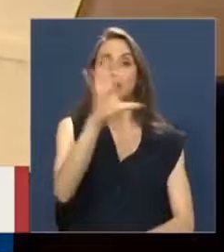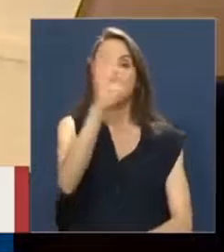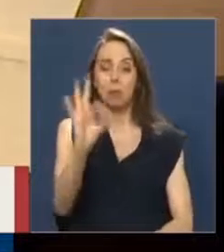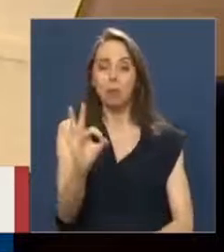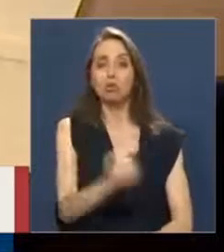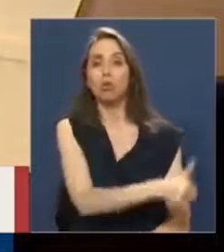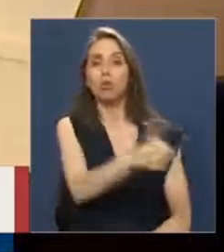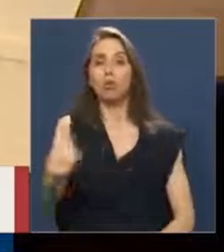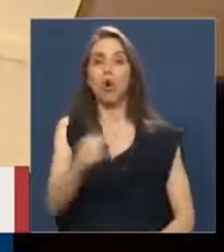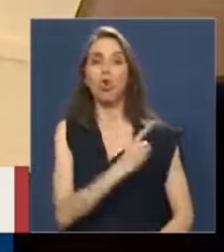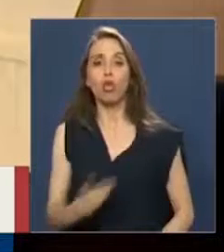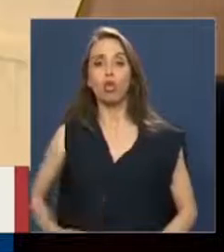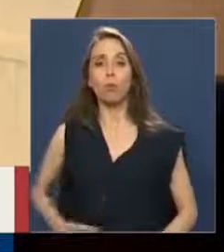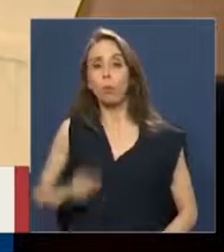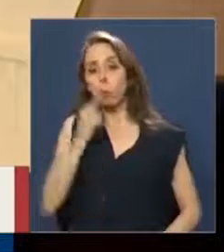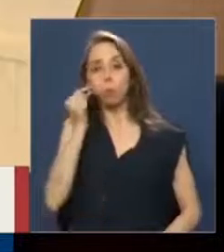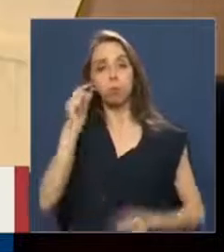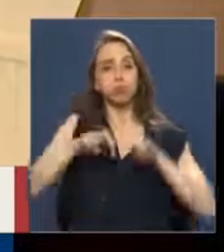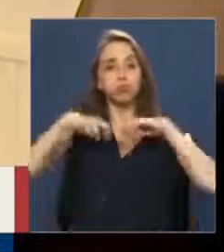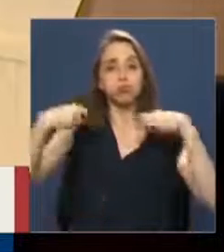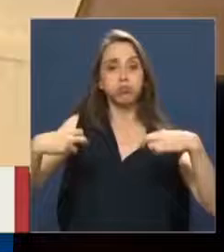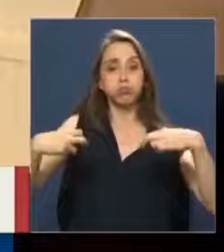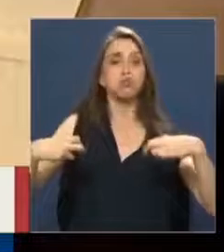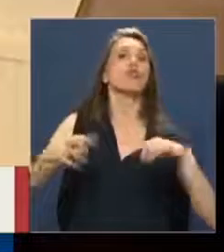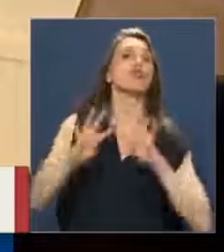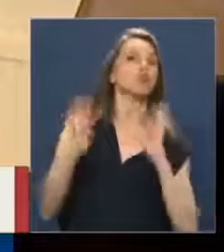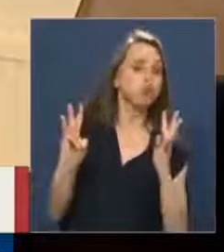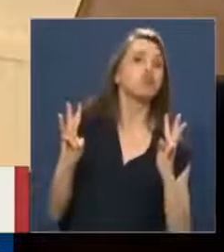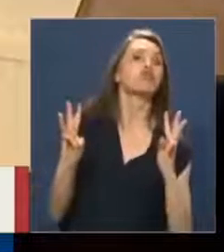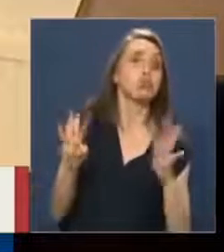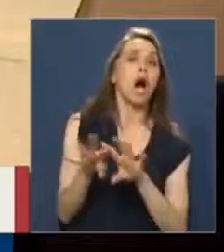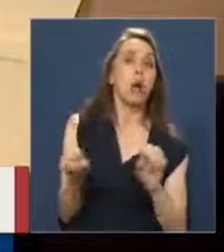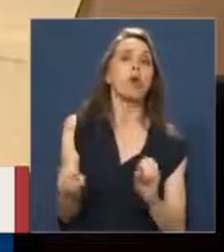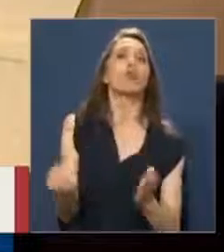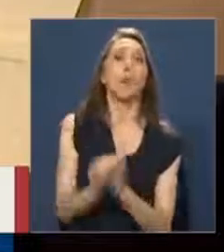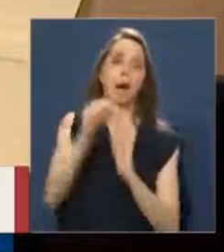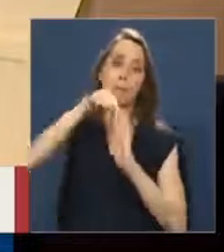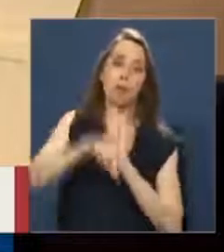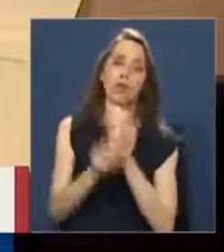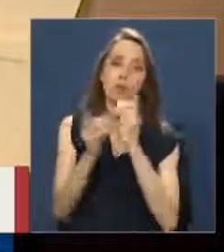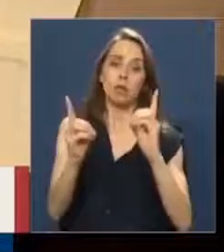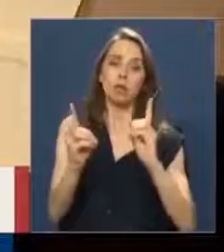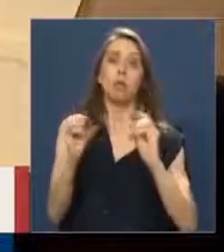todos los parlamentarios de este hemiciclo estemos de acuerdo porque eso es profundizar la democracia, eso es avanzar en igualdad. Gracias, presidente.